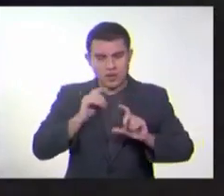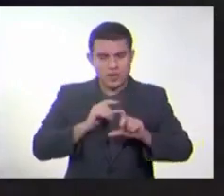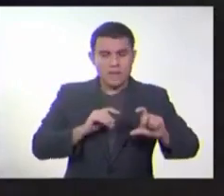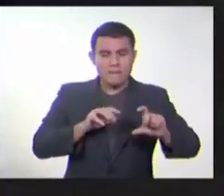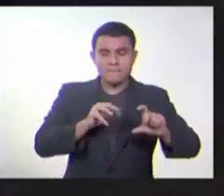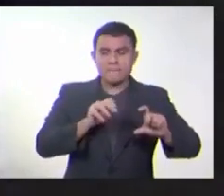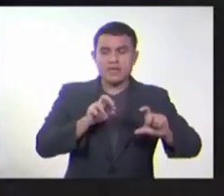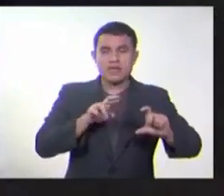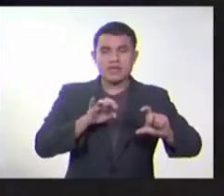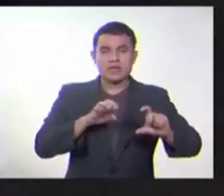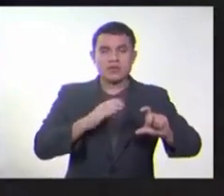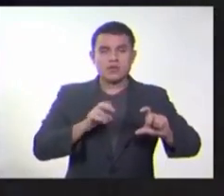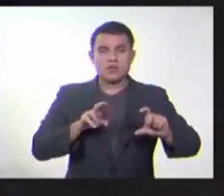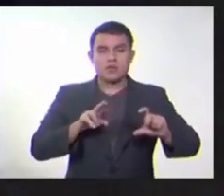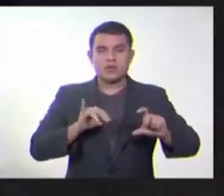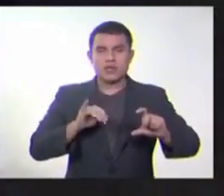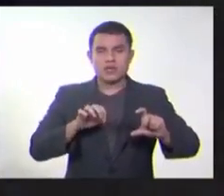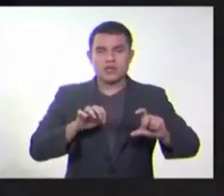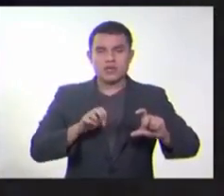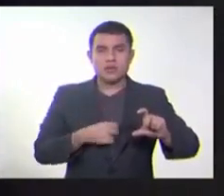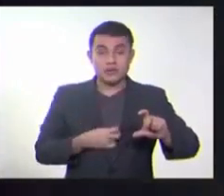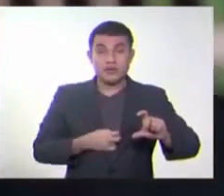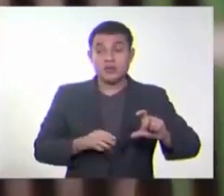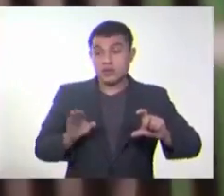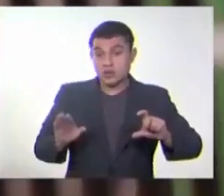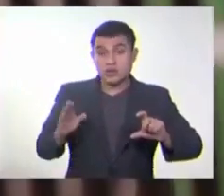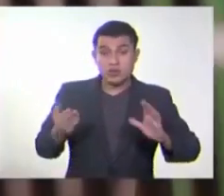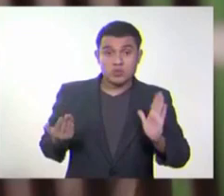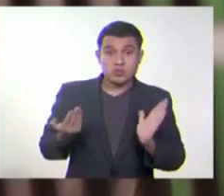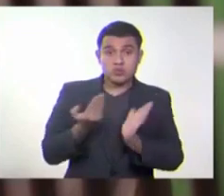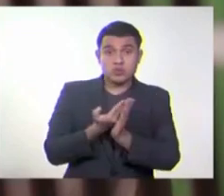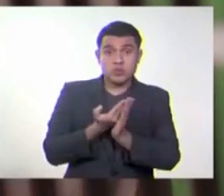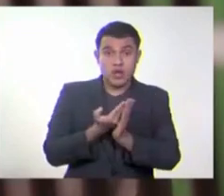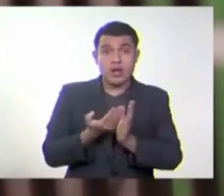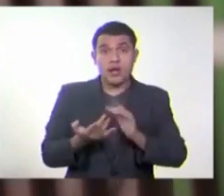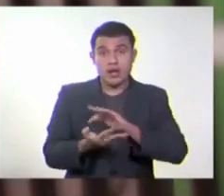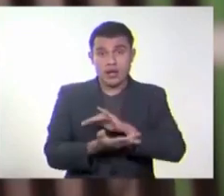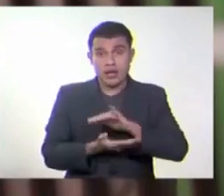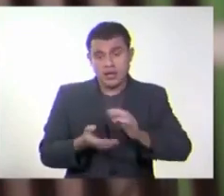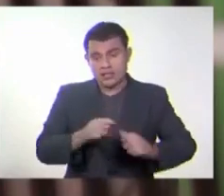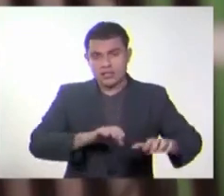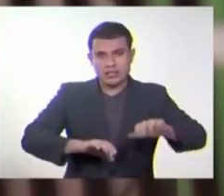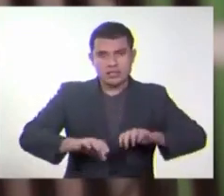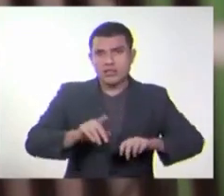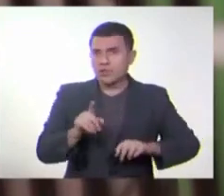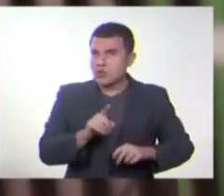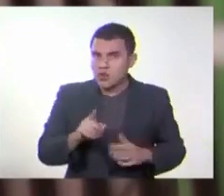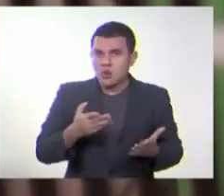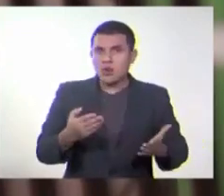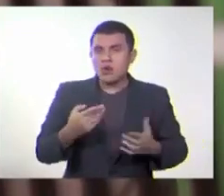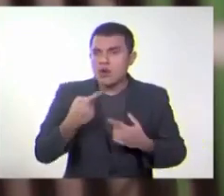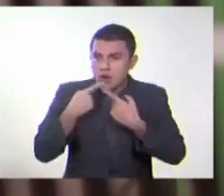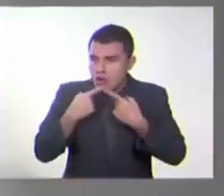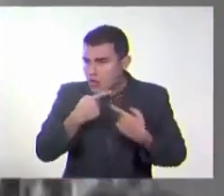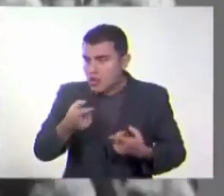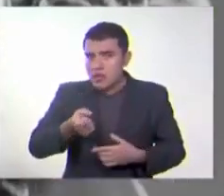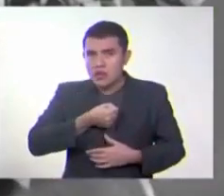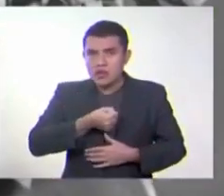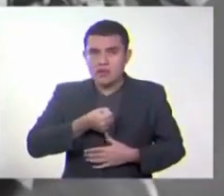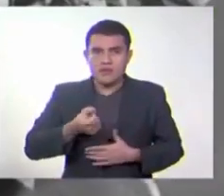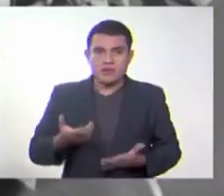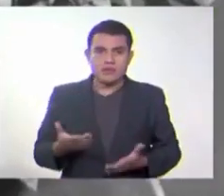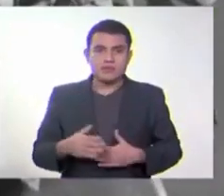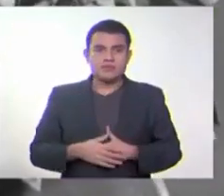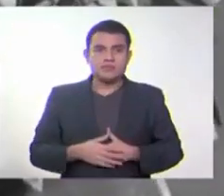Curie hasta mujeres cuya aportación a la ciencia no ha sido lo suficientemente divulgada? Sin ir